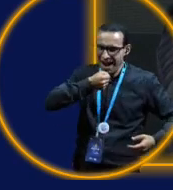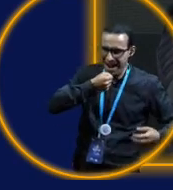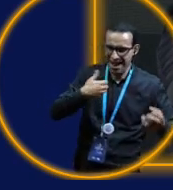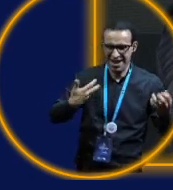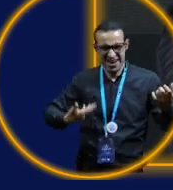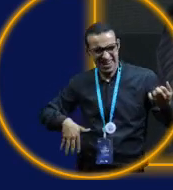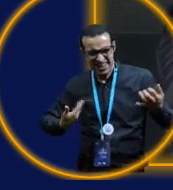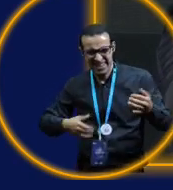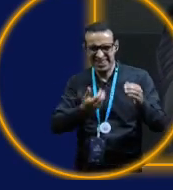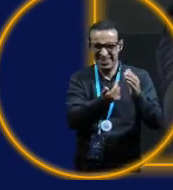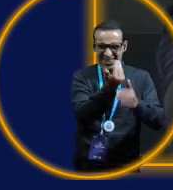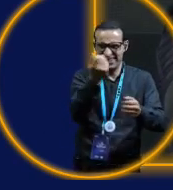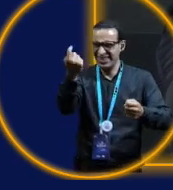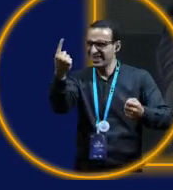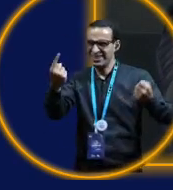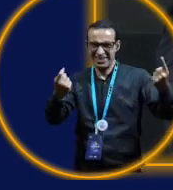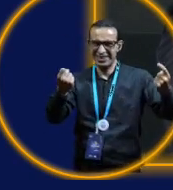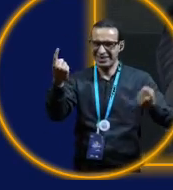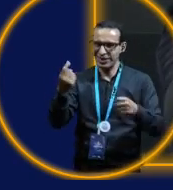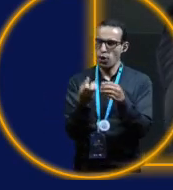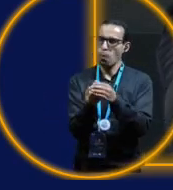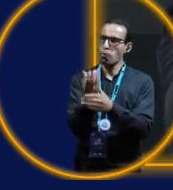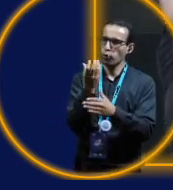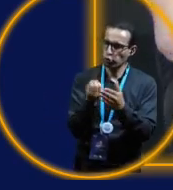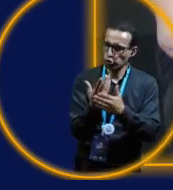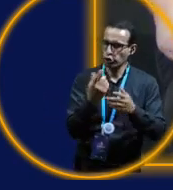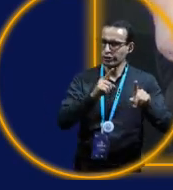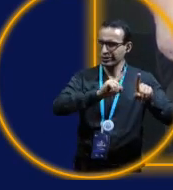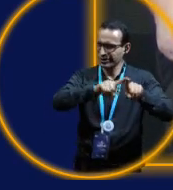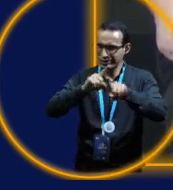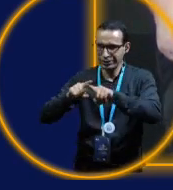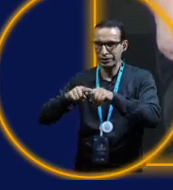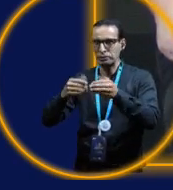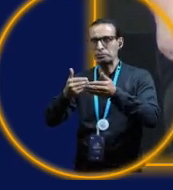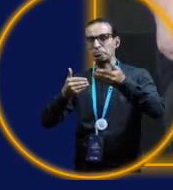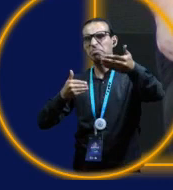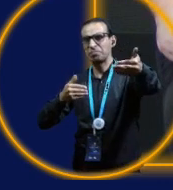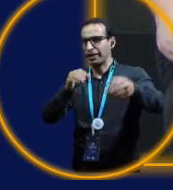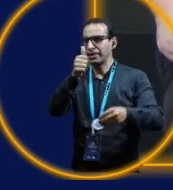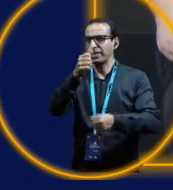emerger tendencias de producción es lo que más te emociona para la próxima